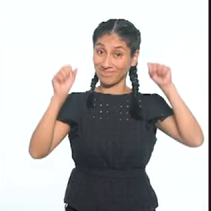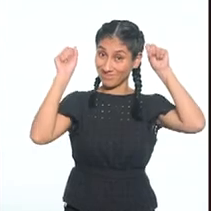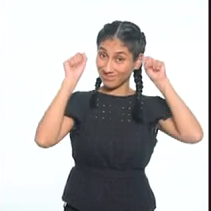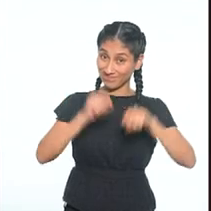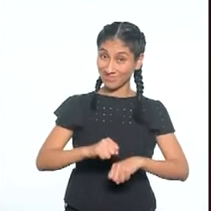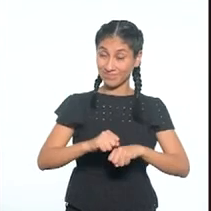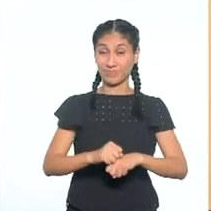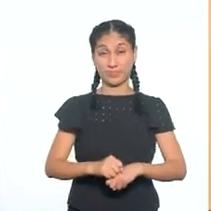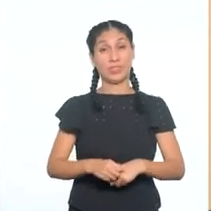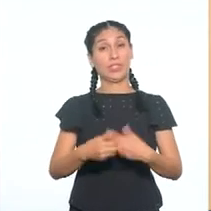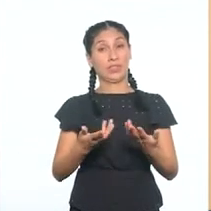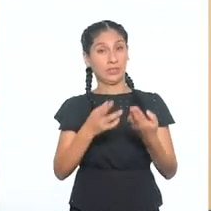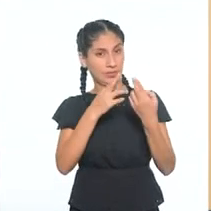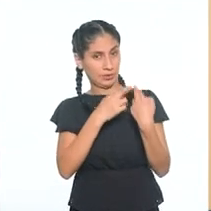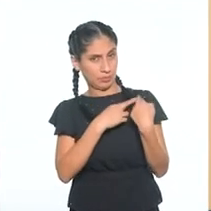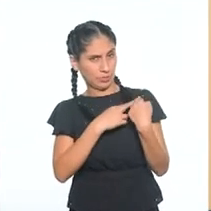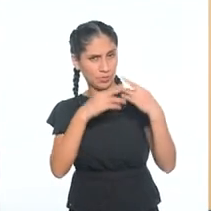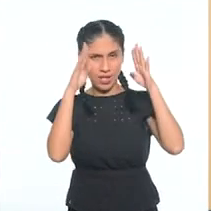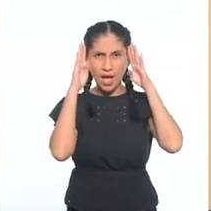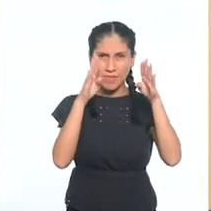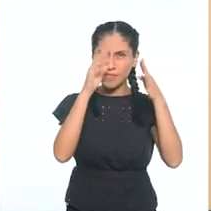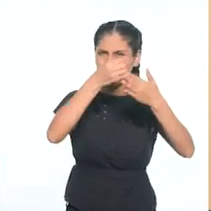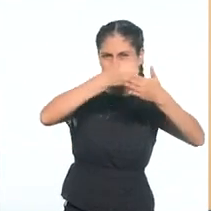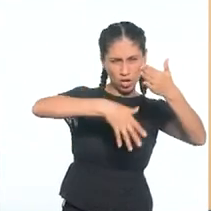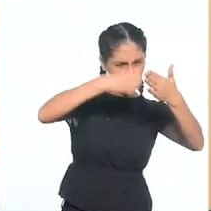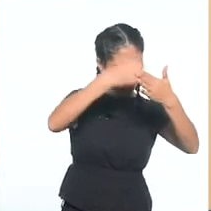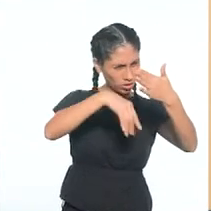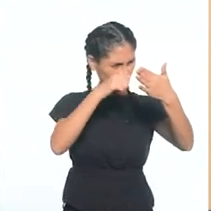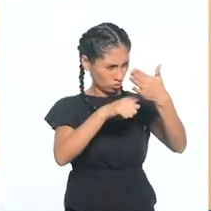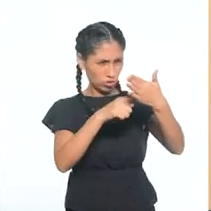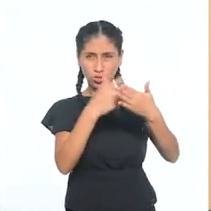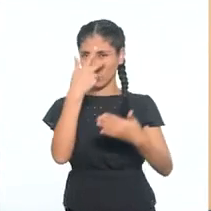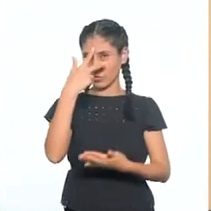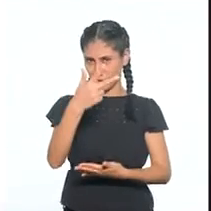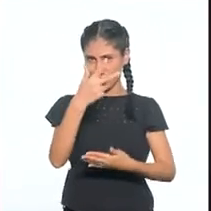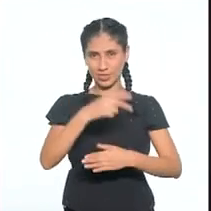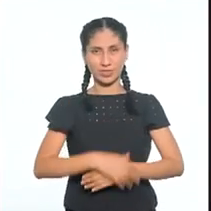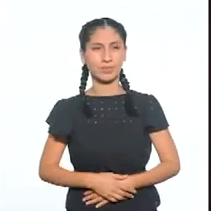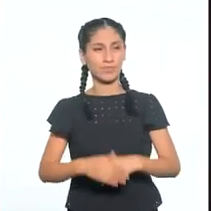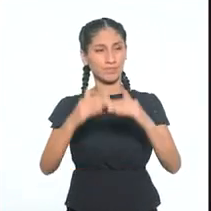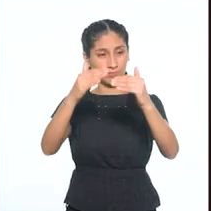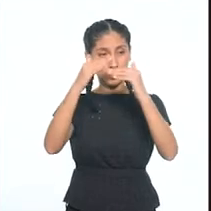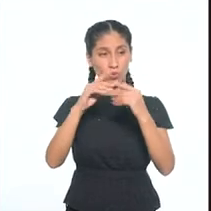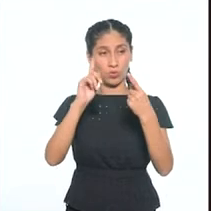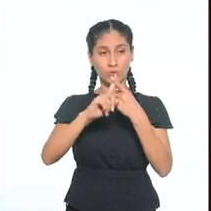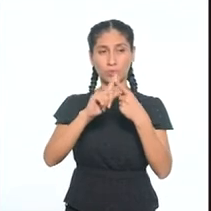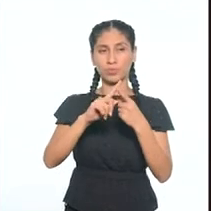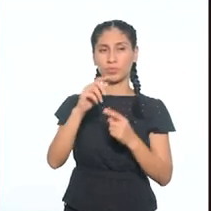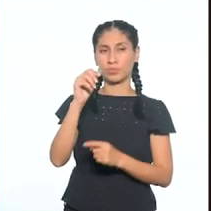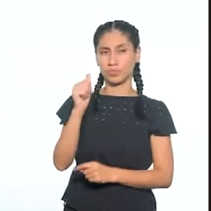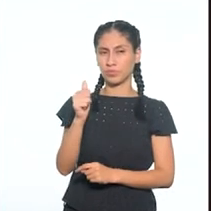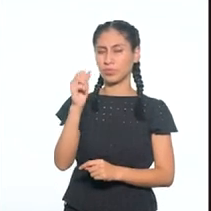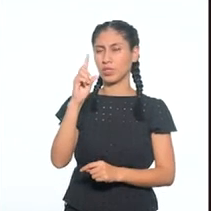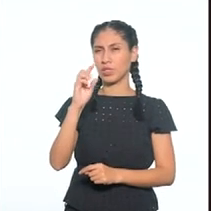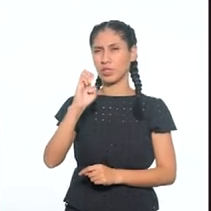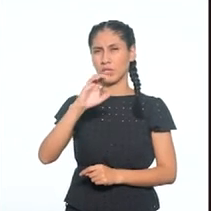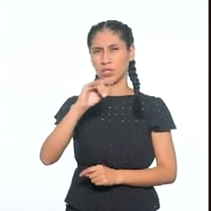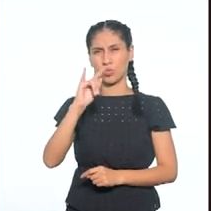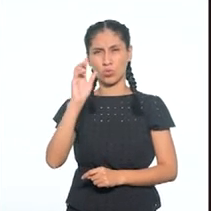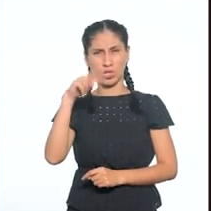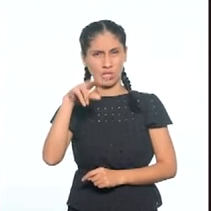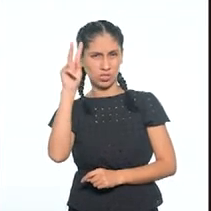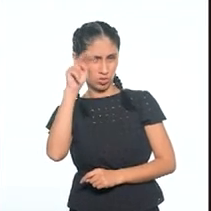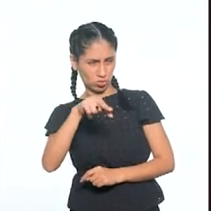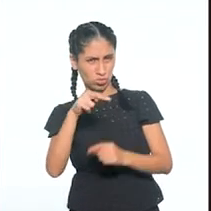si debemos atender a las propiedades del texto que son tres la adecuación el texto